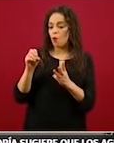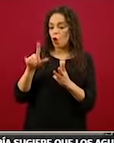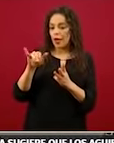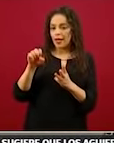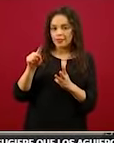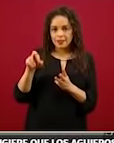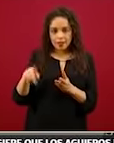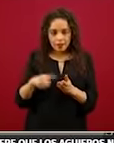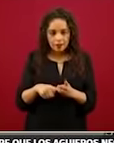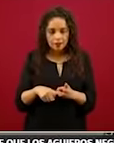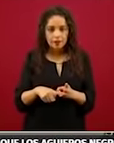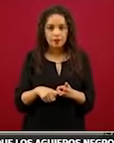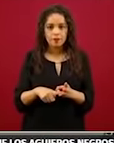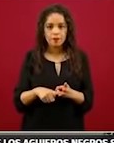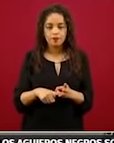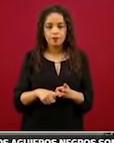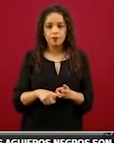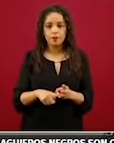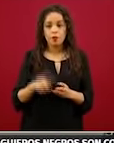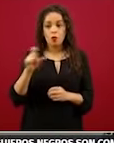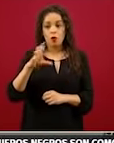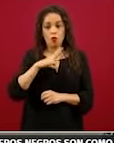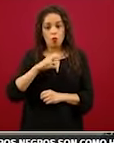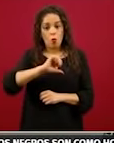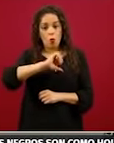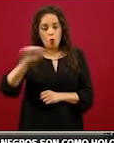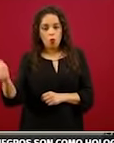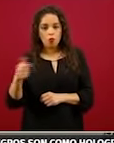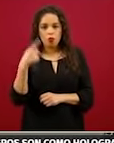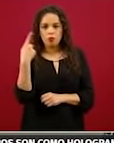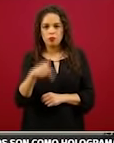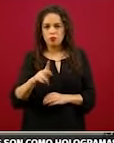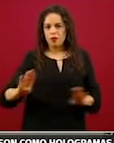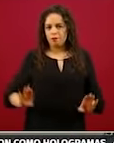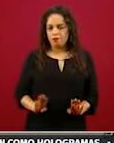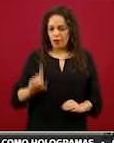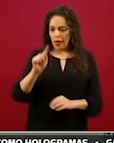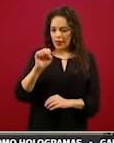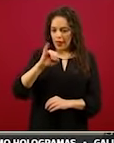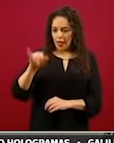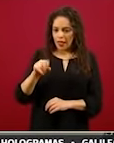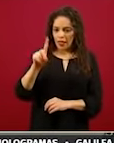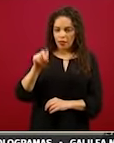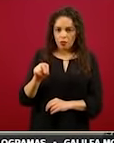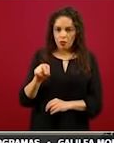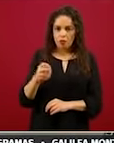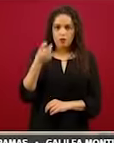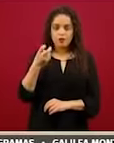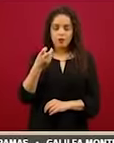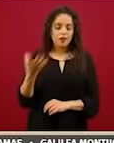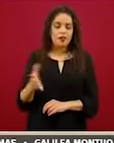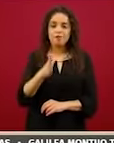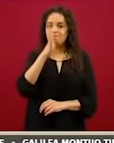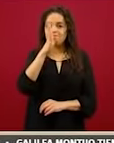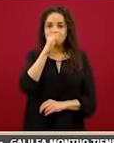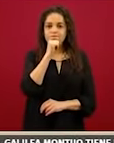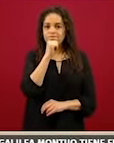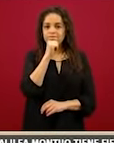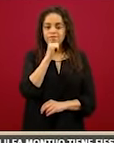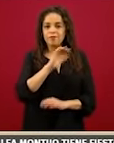de ciertos tipos y tejidos ya no tiene la capacidad de generar un